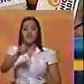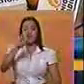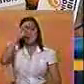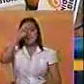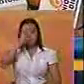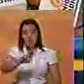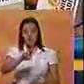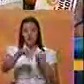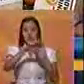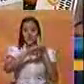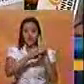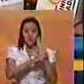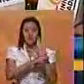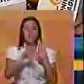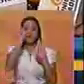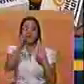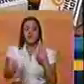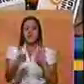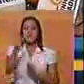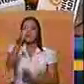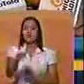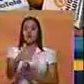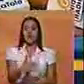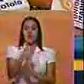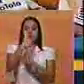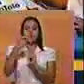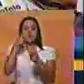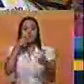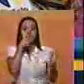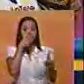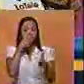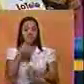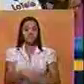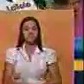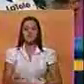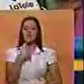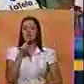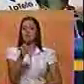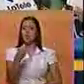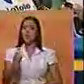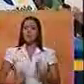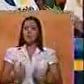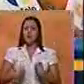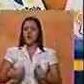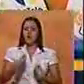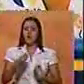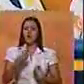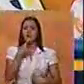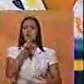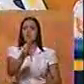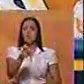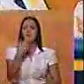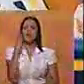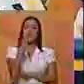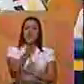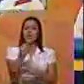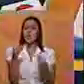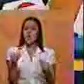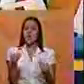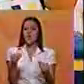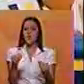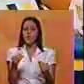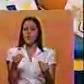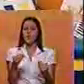las normas y respeto por el árbitro. Con base a las sanciones, ¿cuál es la principal preocupación que mostraron los medios de comunicación? ¿Perdón? Con base a las sanciones, ¿cuál podría